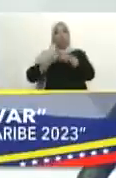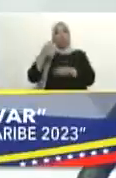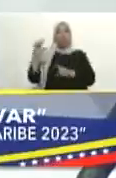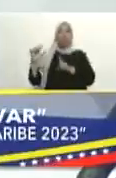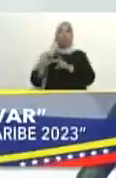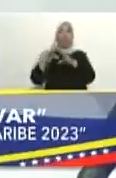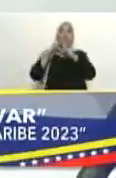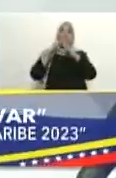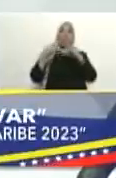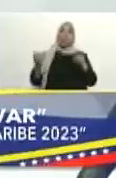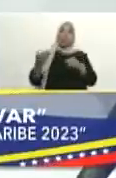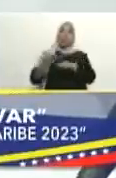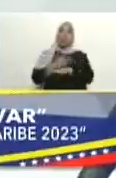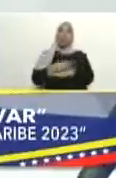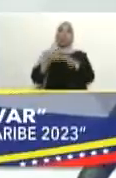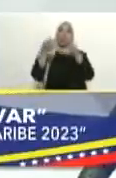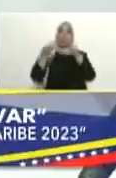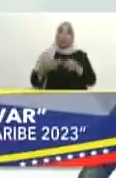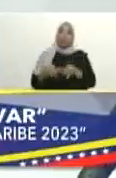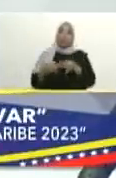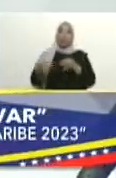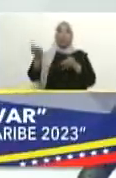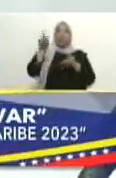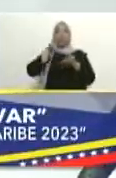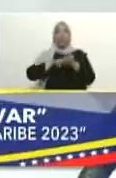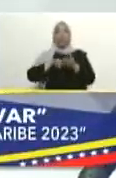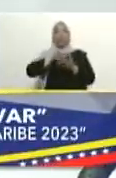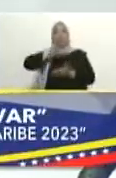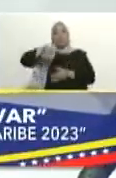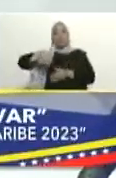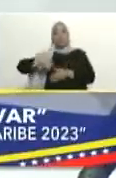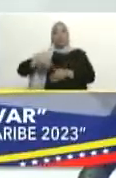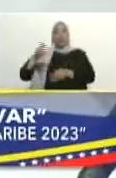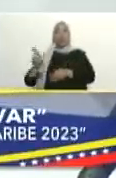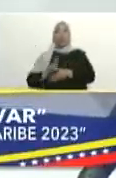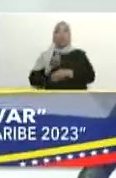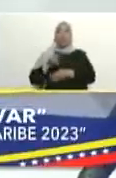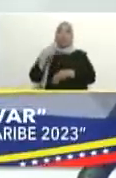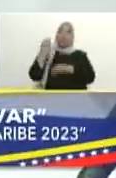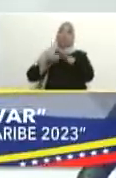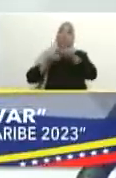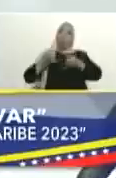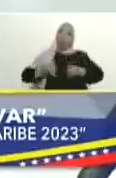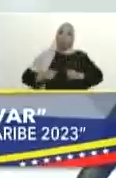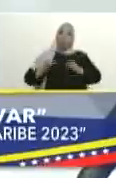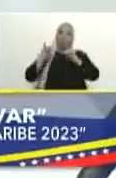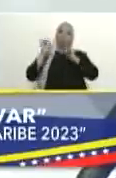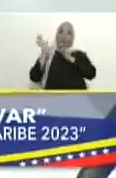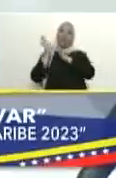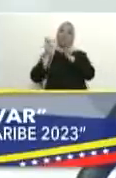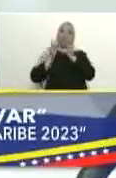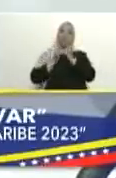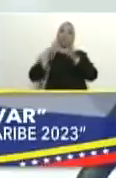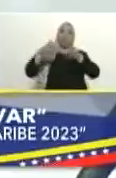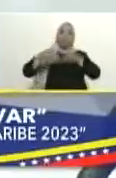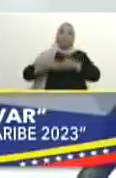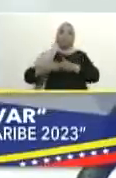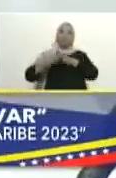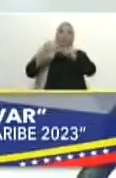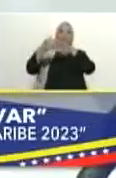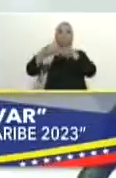palabra todo lo santificas, en recuerdo y veneración del uso que tu Hijo Jesucristo hizo de los barcos,